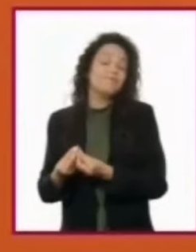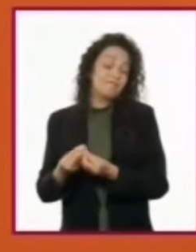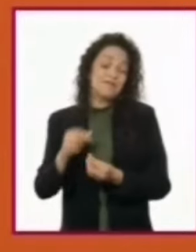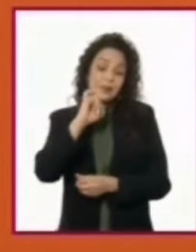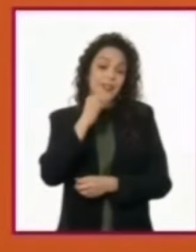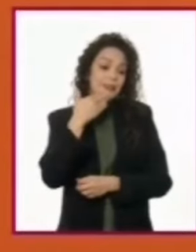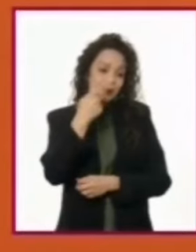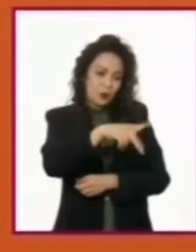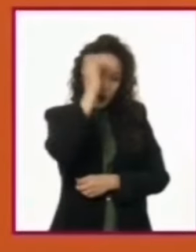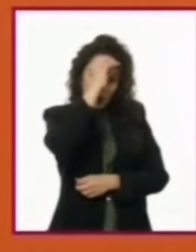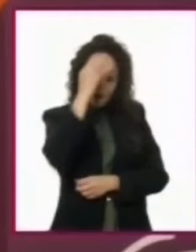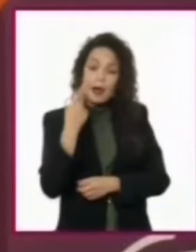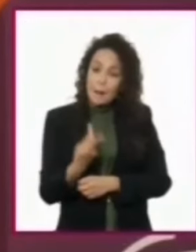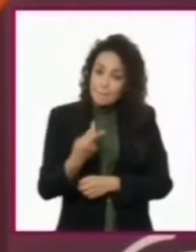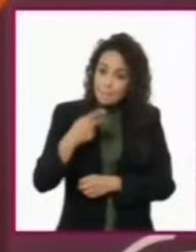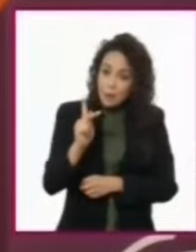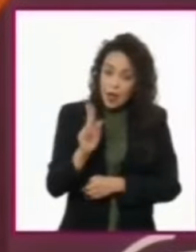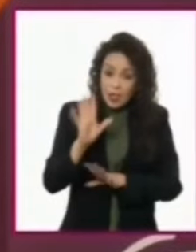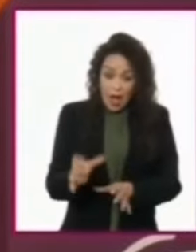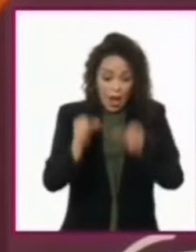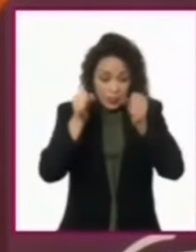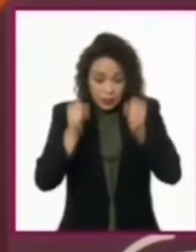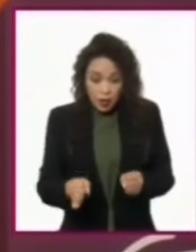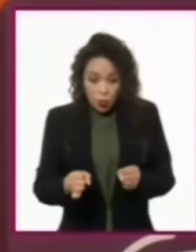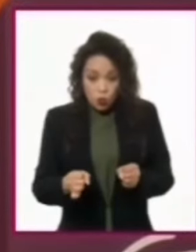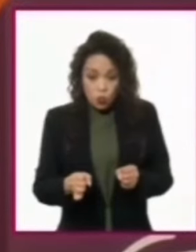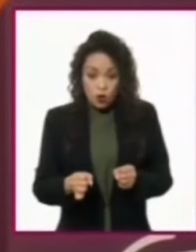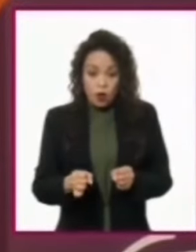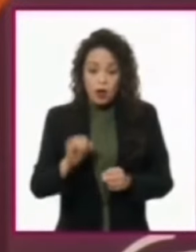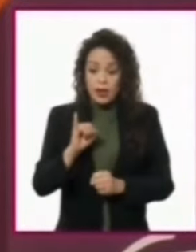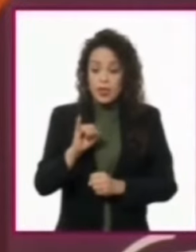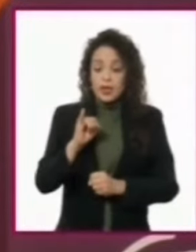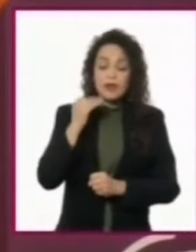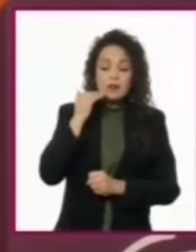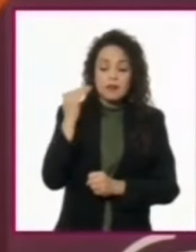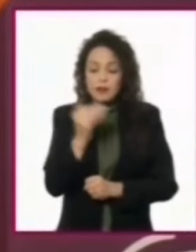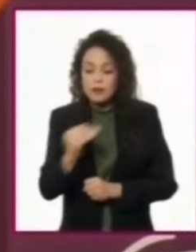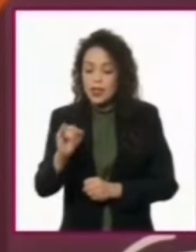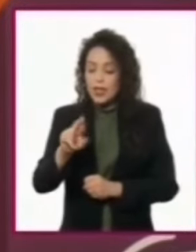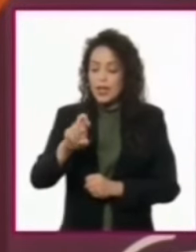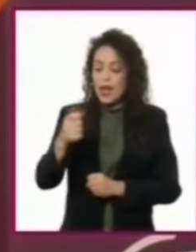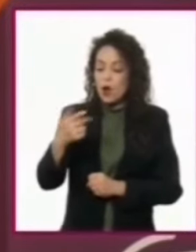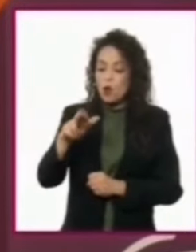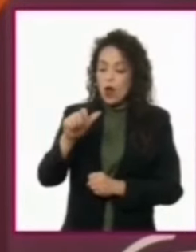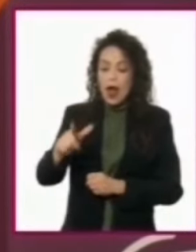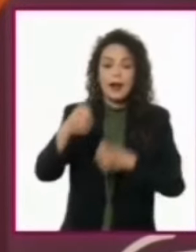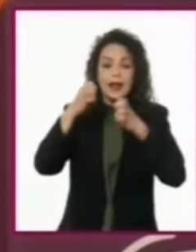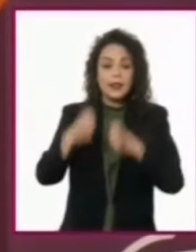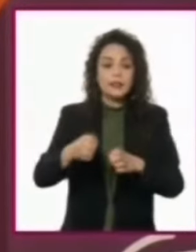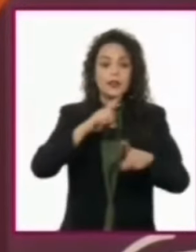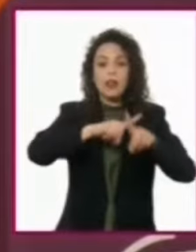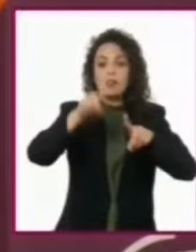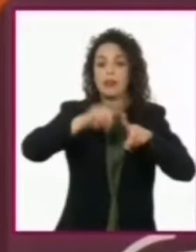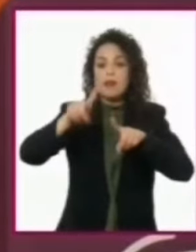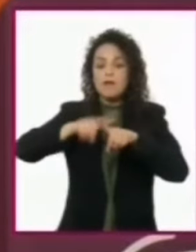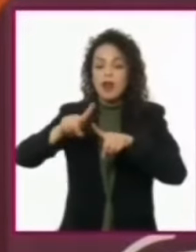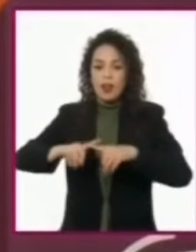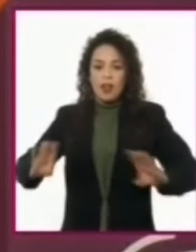embargo, no asegura que al ser irregulares entren todas las galaxias que no poseen